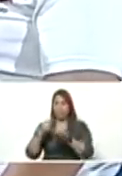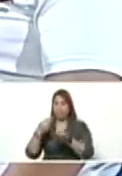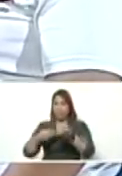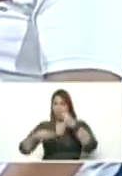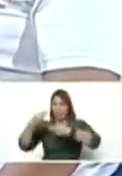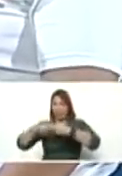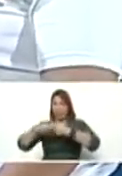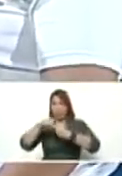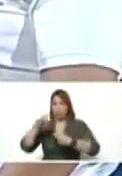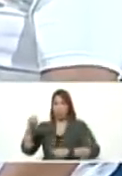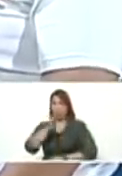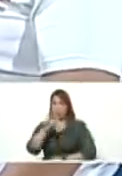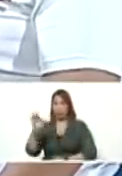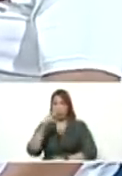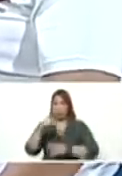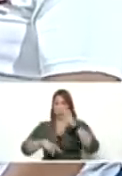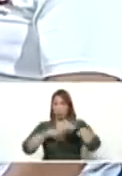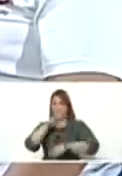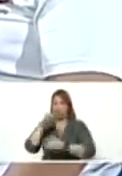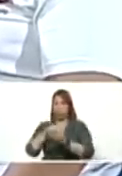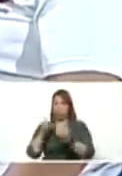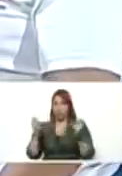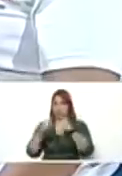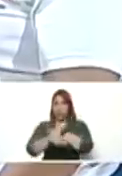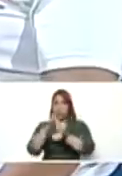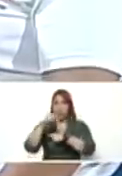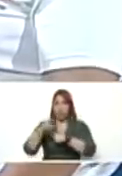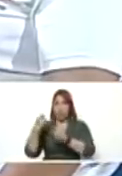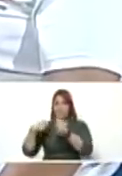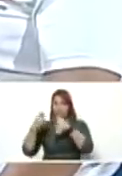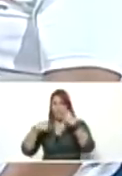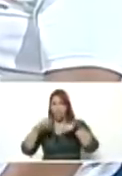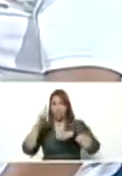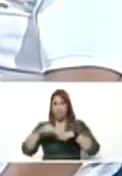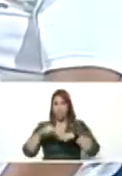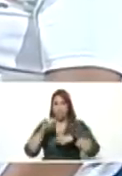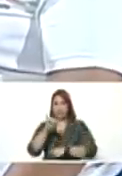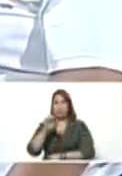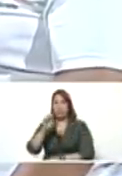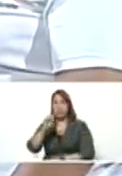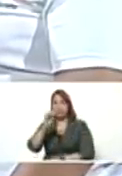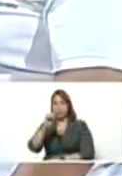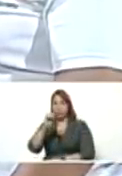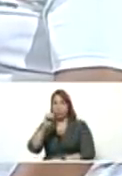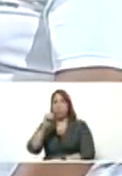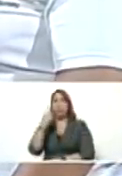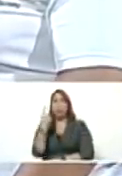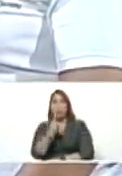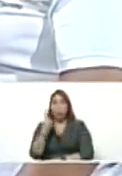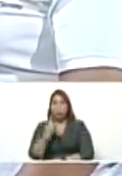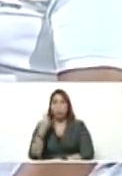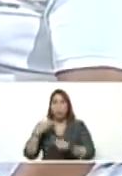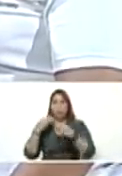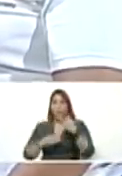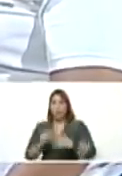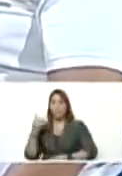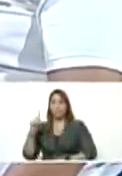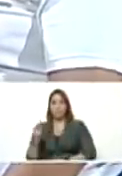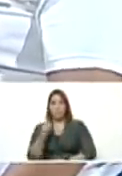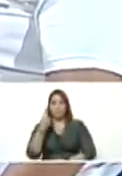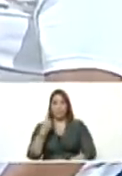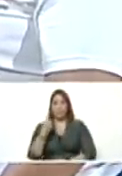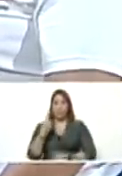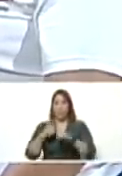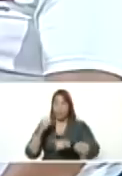100% producción nacional. Sustitución de importación de yeso, uno de nuestros aditivos principales para